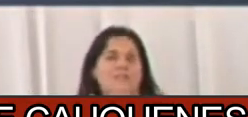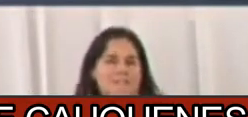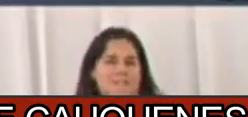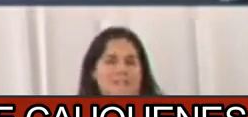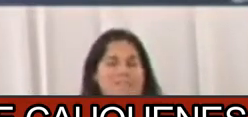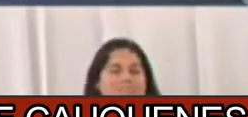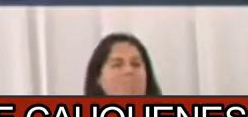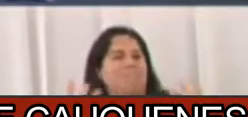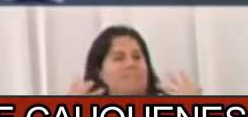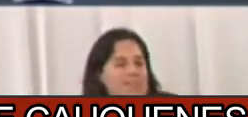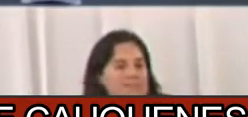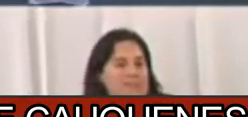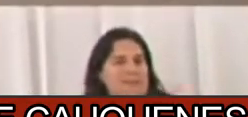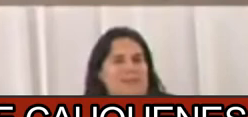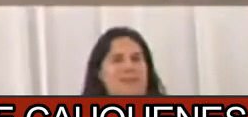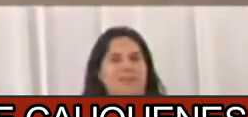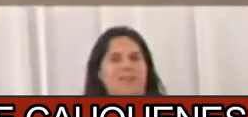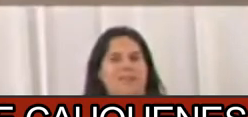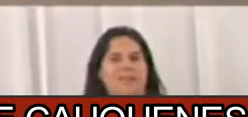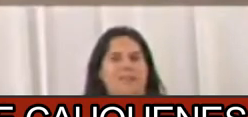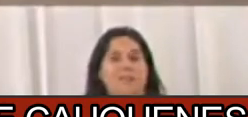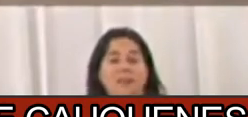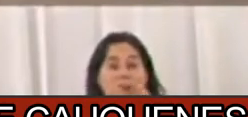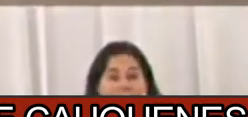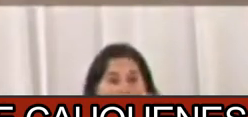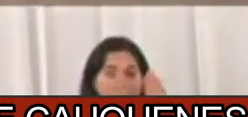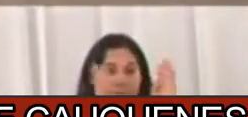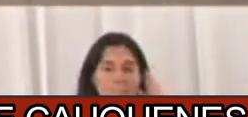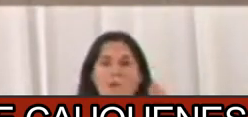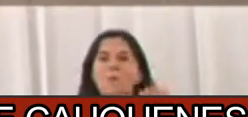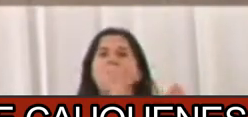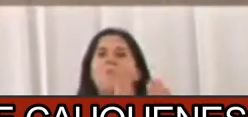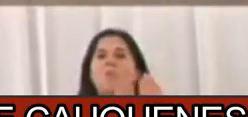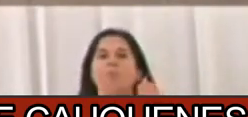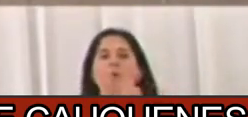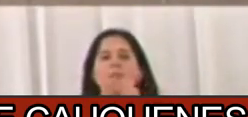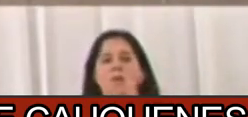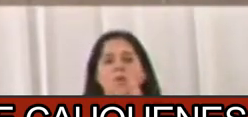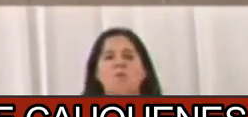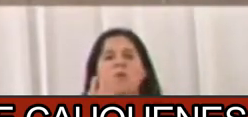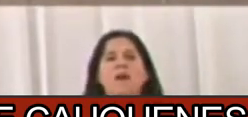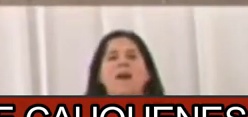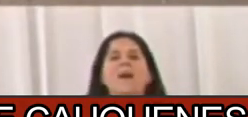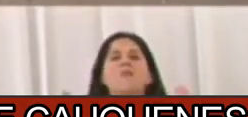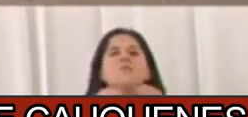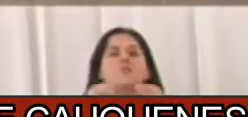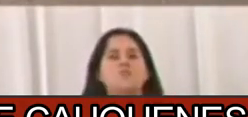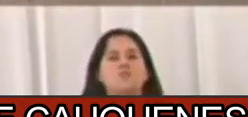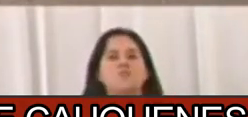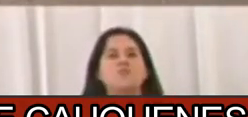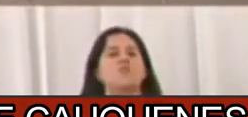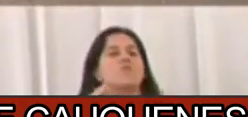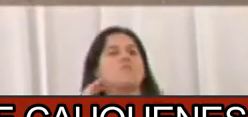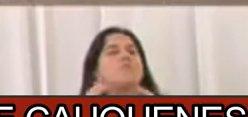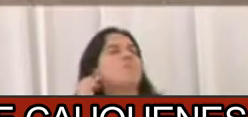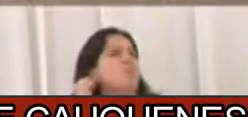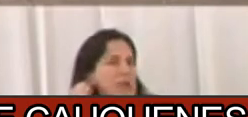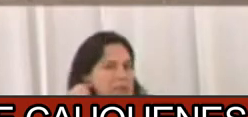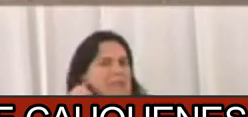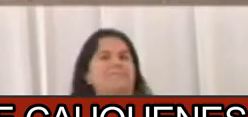la responsabilidad de abrir las puertas a las futuras generaciones de cauqueninas.